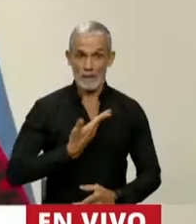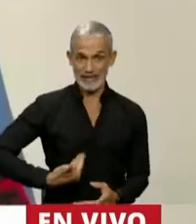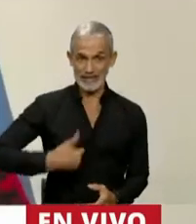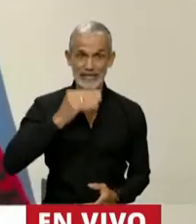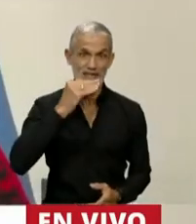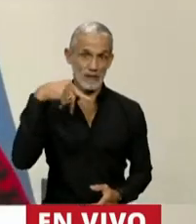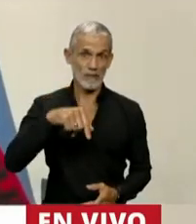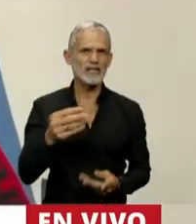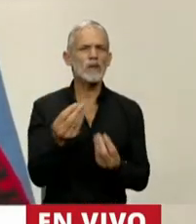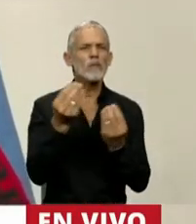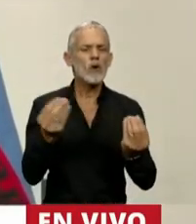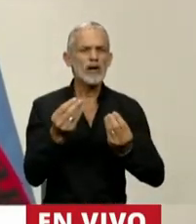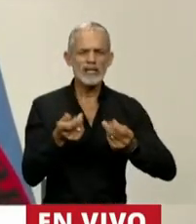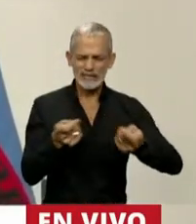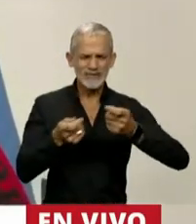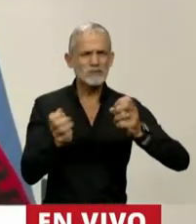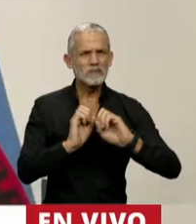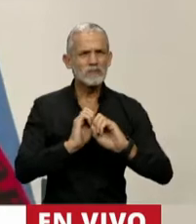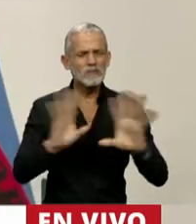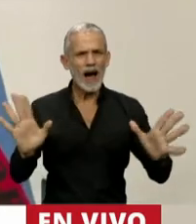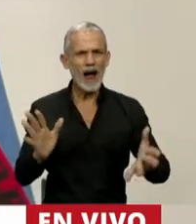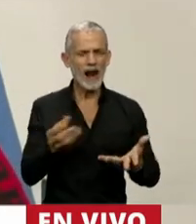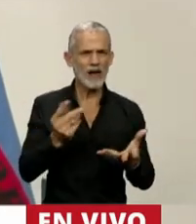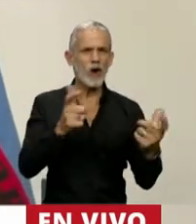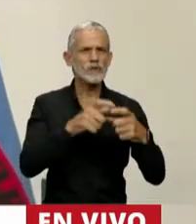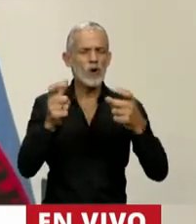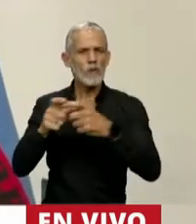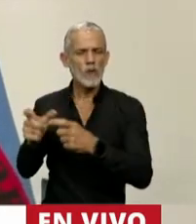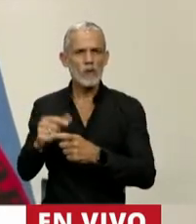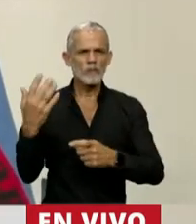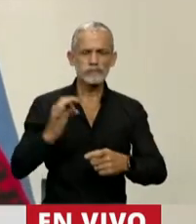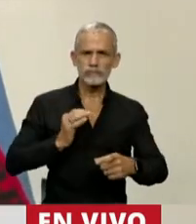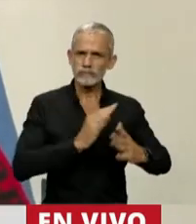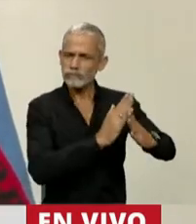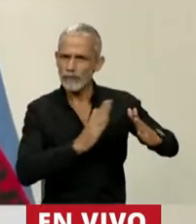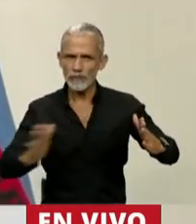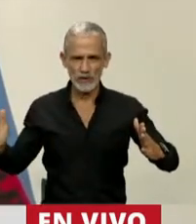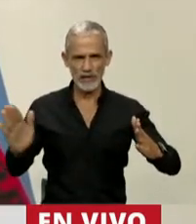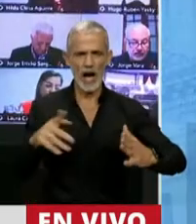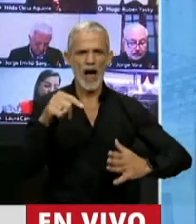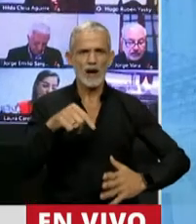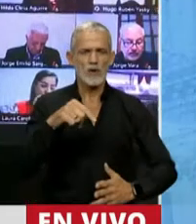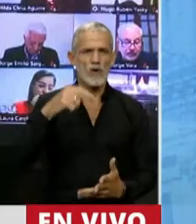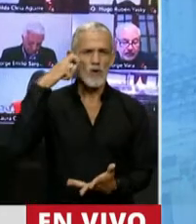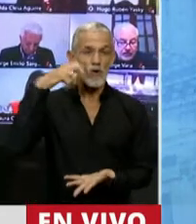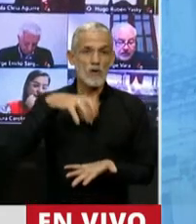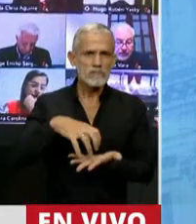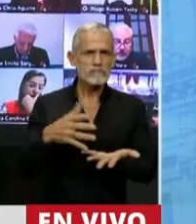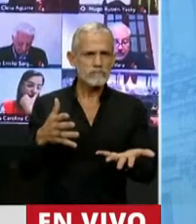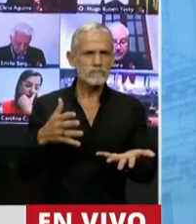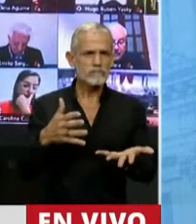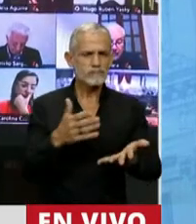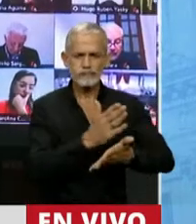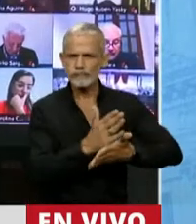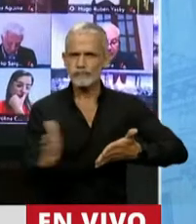la cámara por los desmanejos de las comisiones durante todo este año parlamentario donde se ha querido